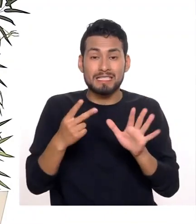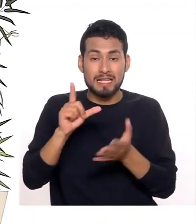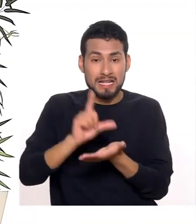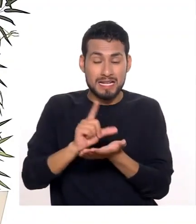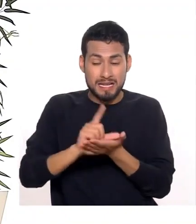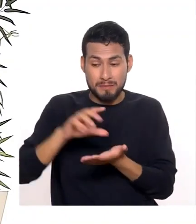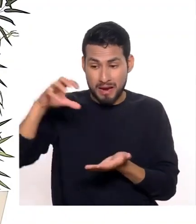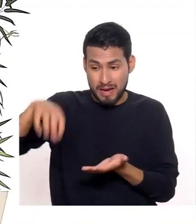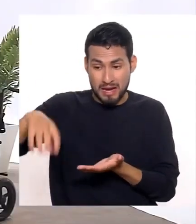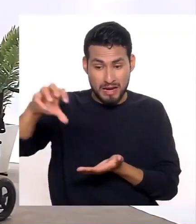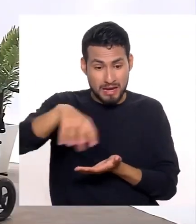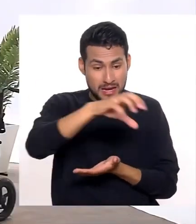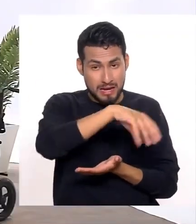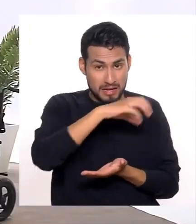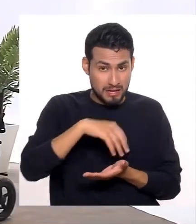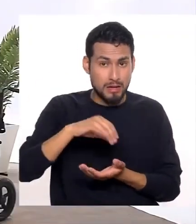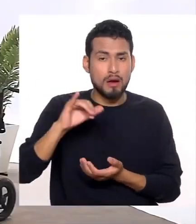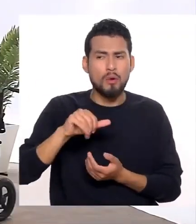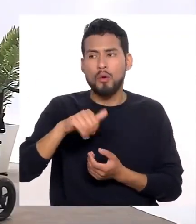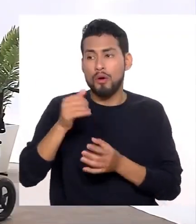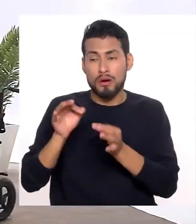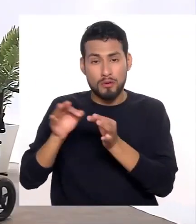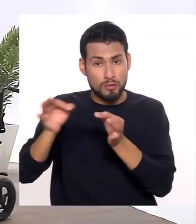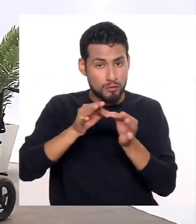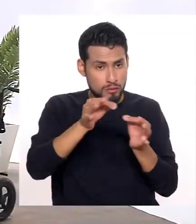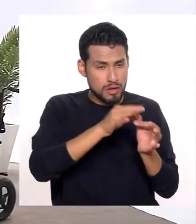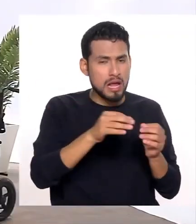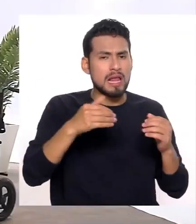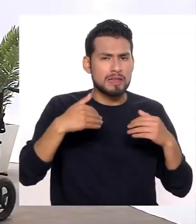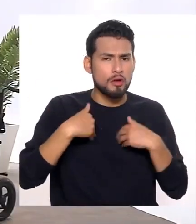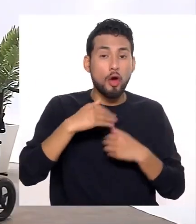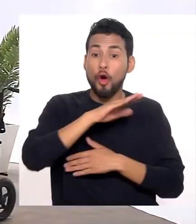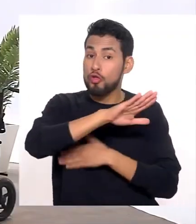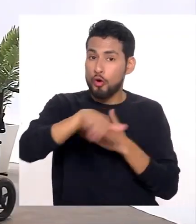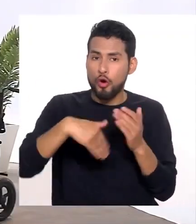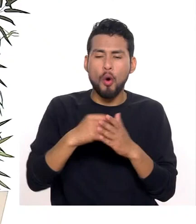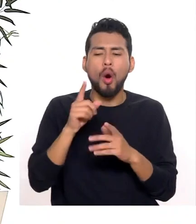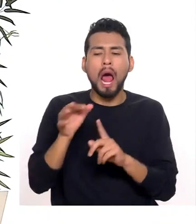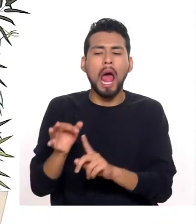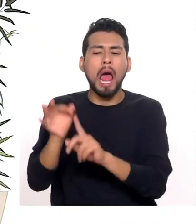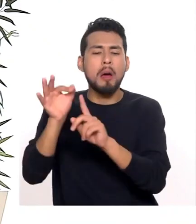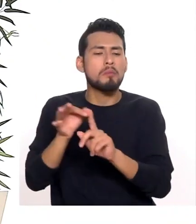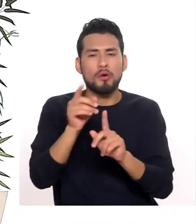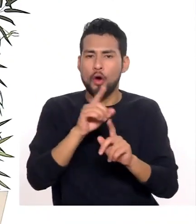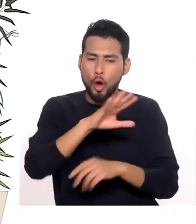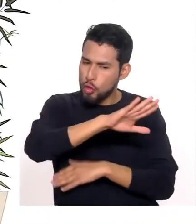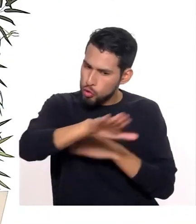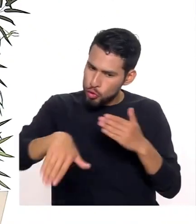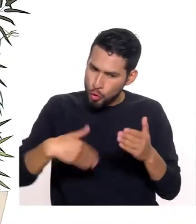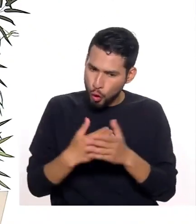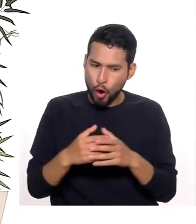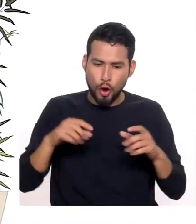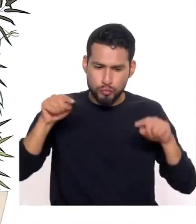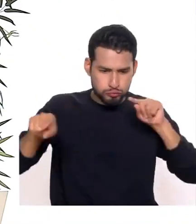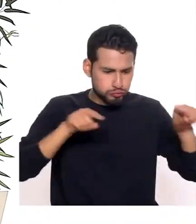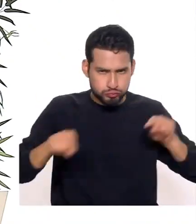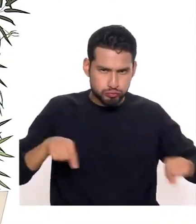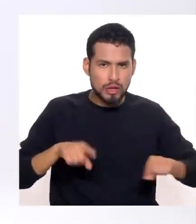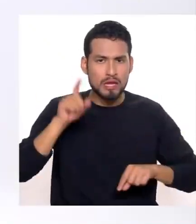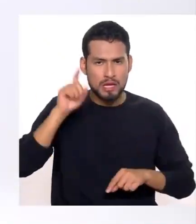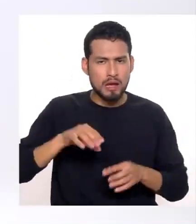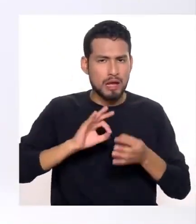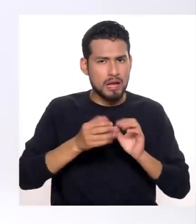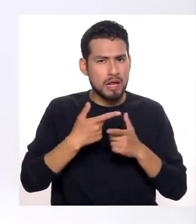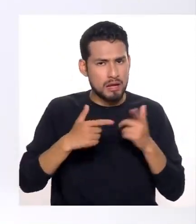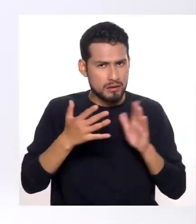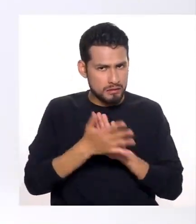Lima Metropolitana y también de las otras regiones puedan contar todas con intérprete en lengua de señas.